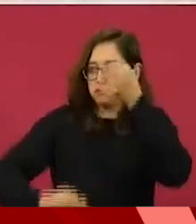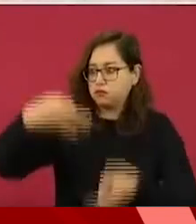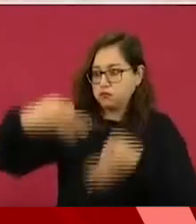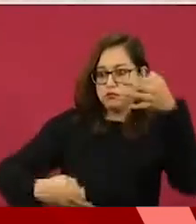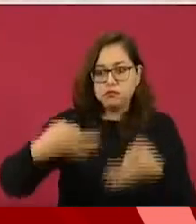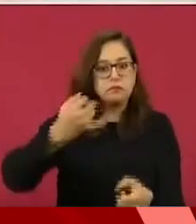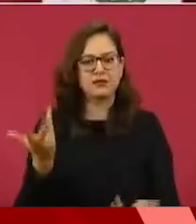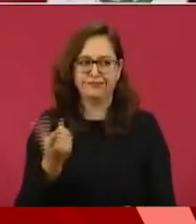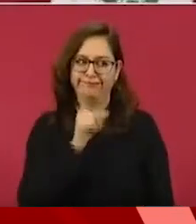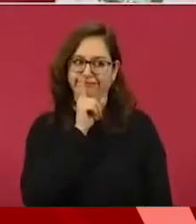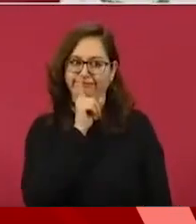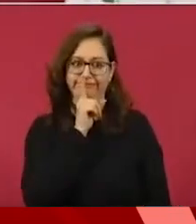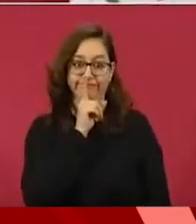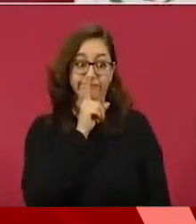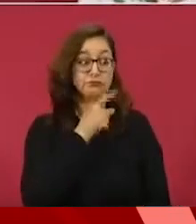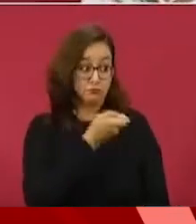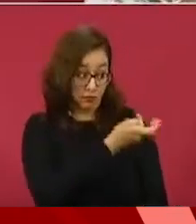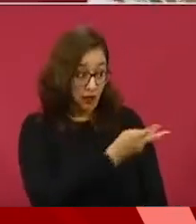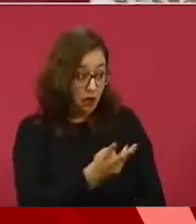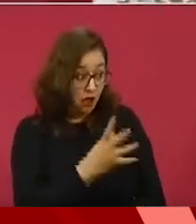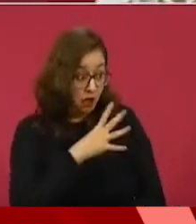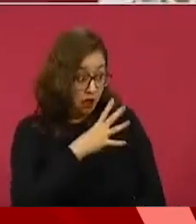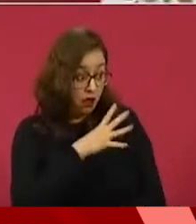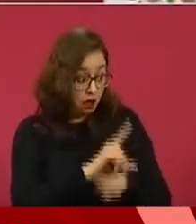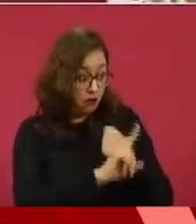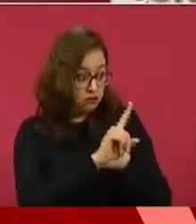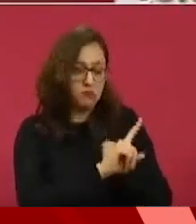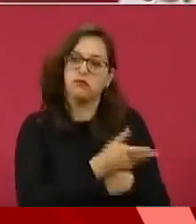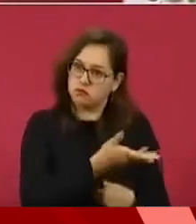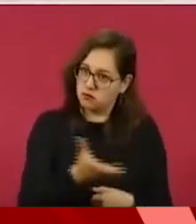no hay pruebas. Denuncia.